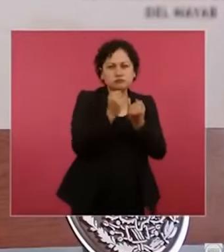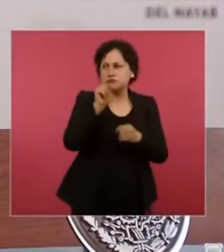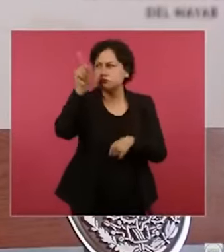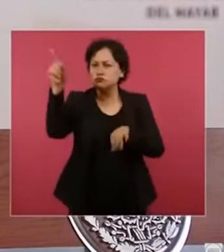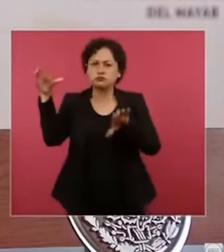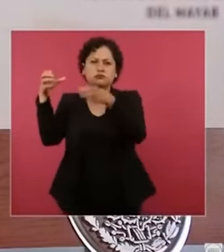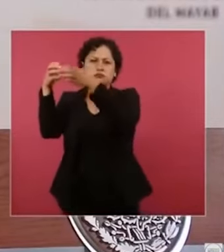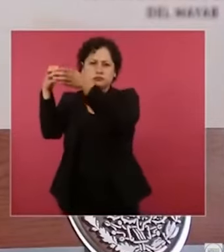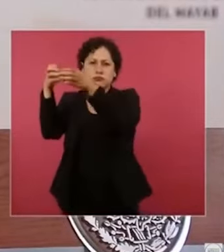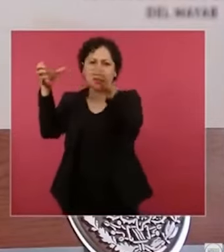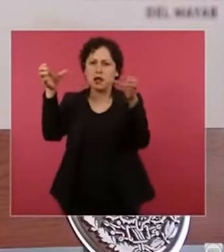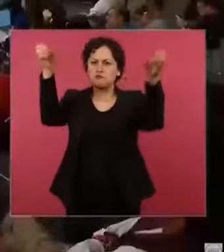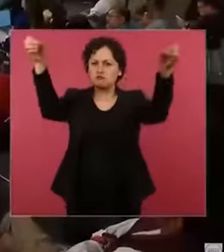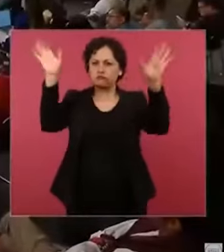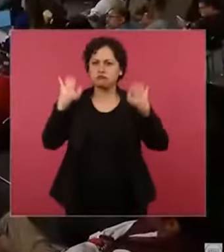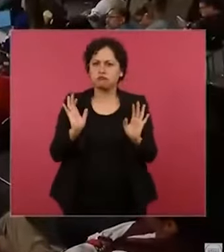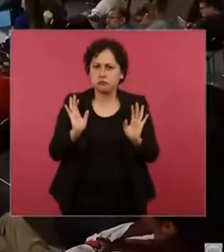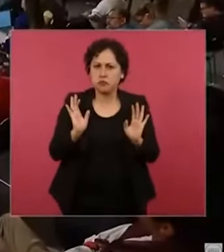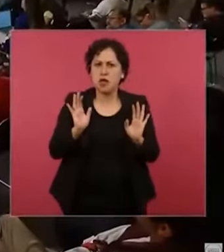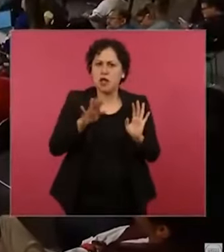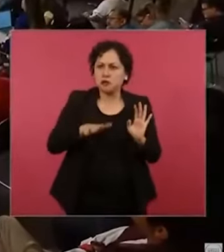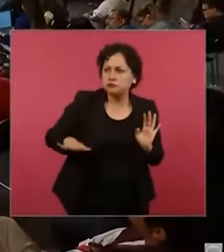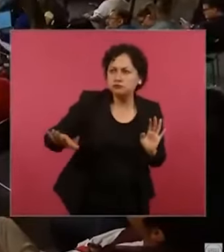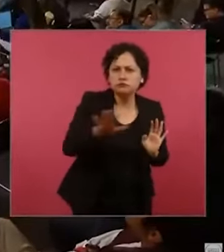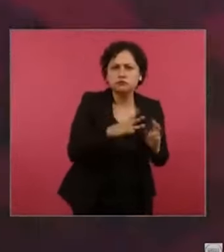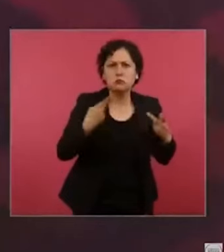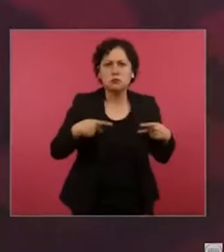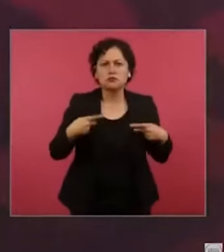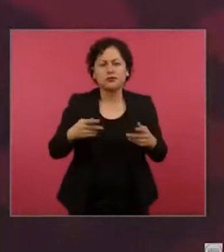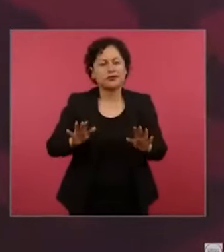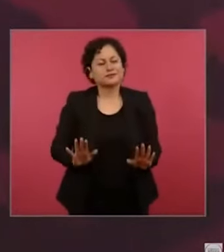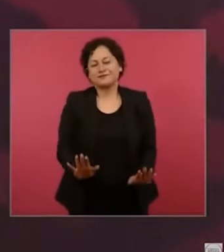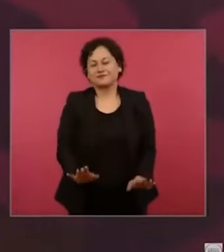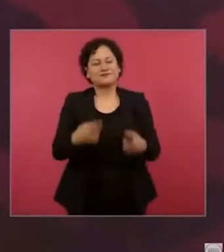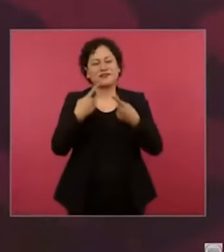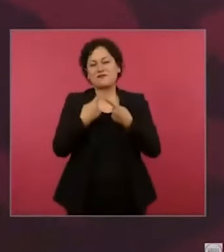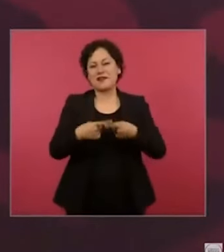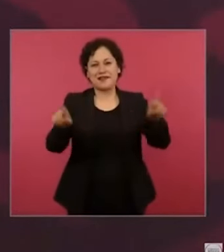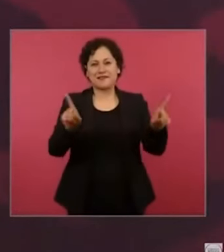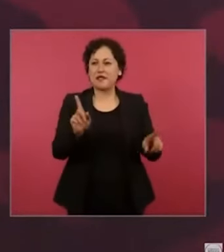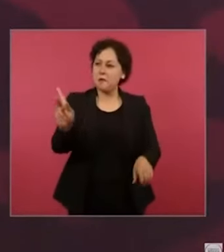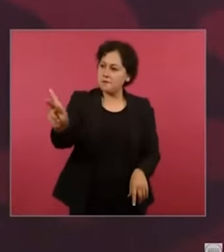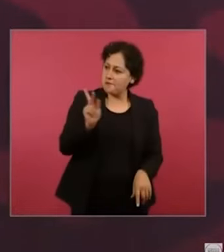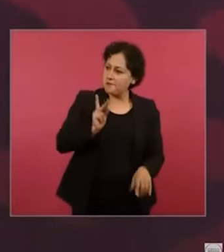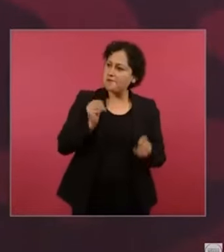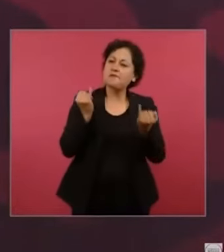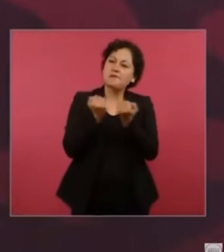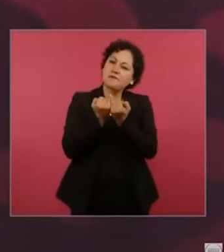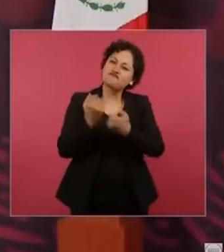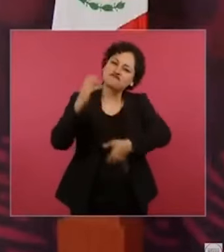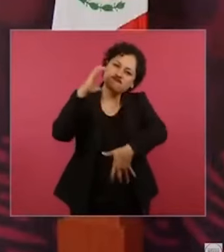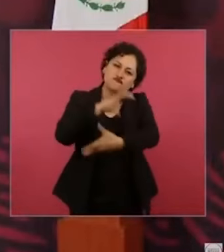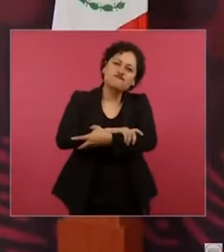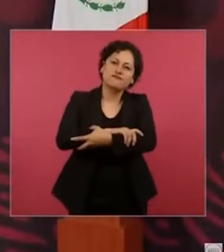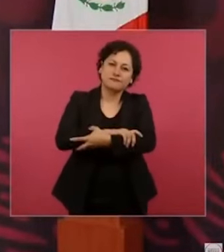y nosotros estamos con los pueblos y somos partidarios de la fraternidad